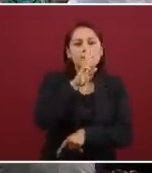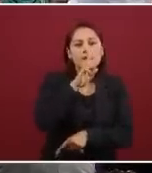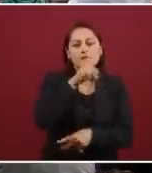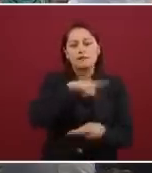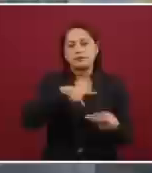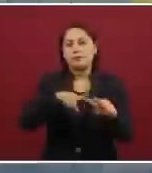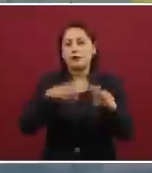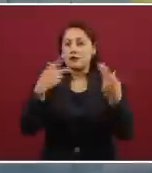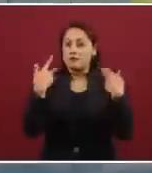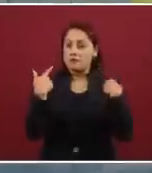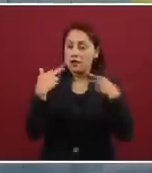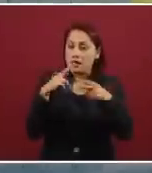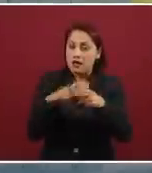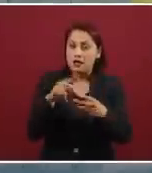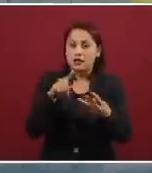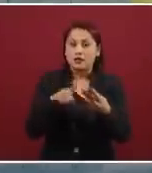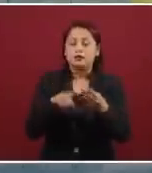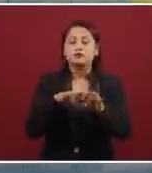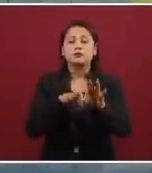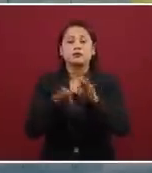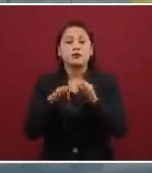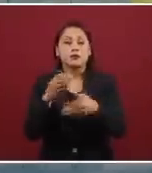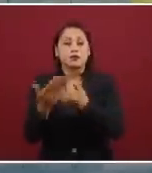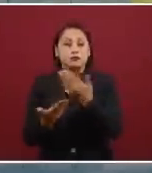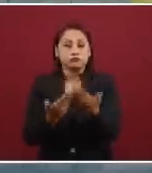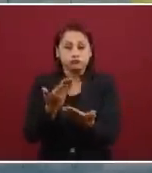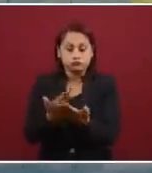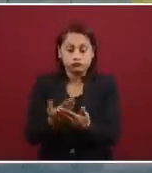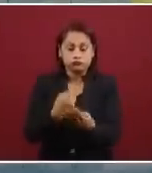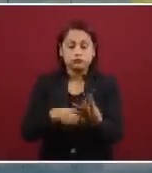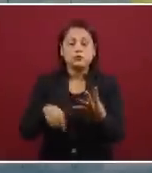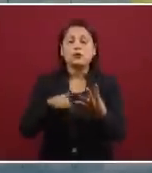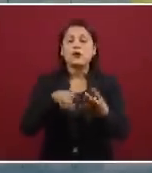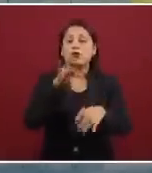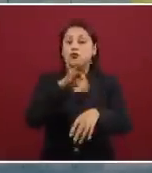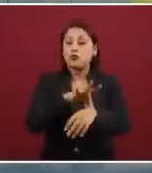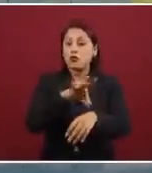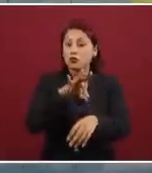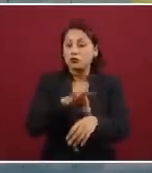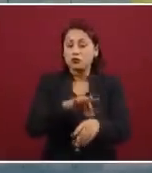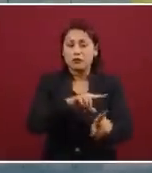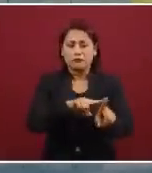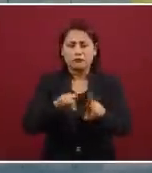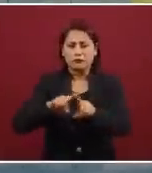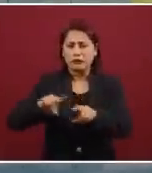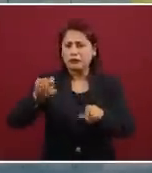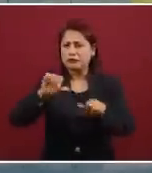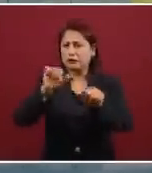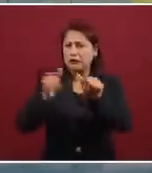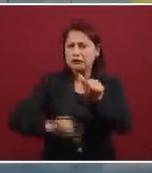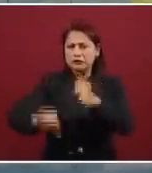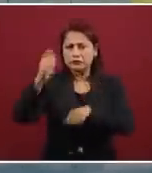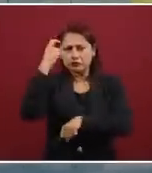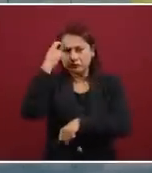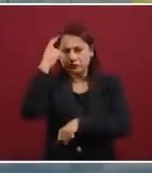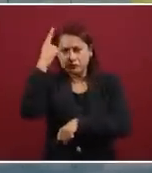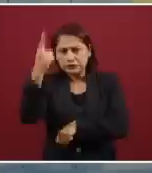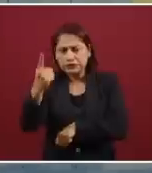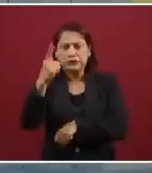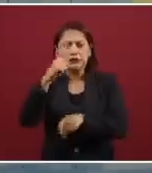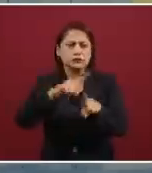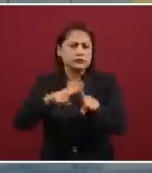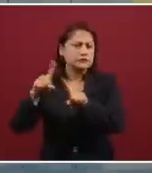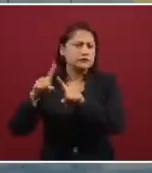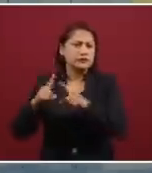a los trabajadores sociales, a los médicos y en general a toda la sociedad, a los artistas, a los creativos y a los